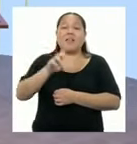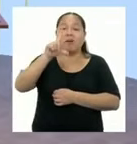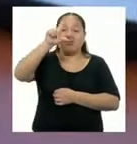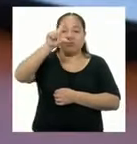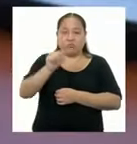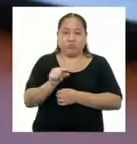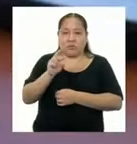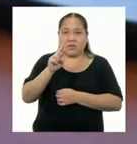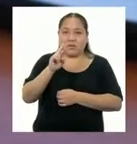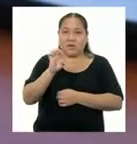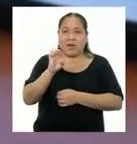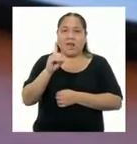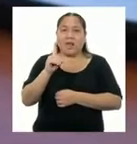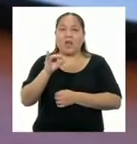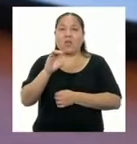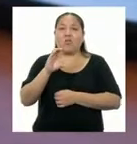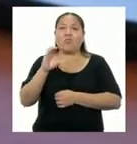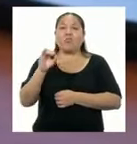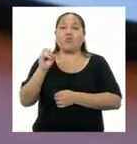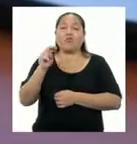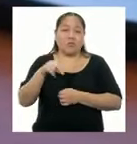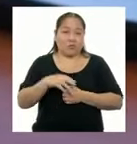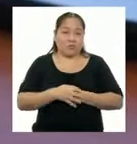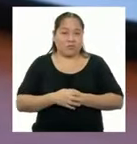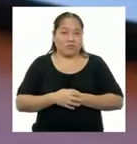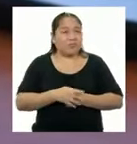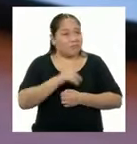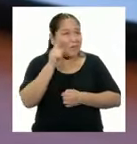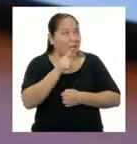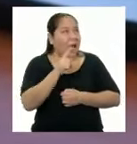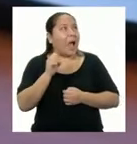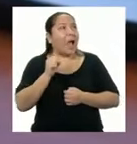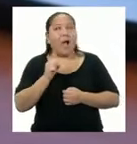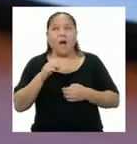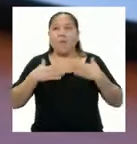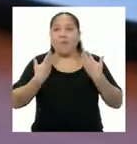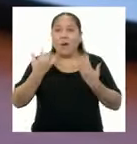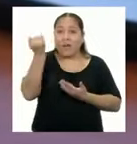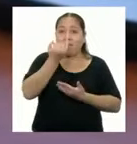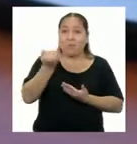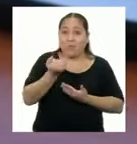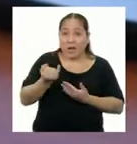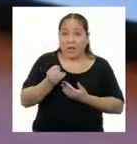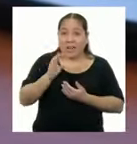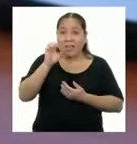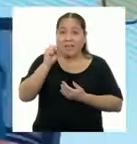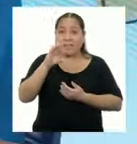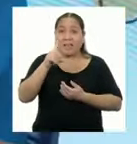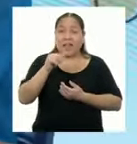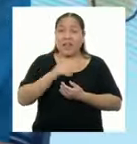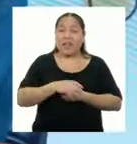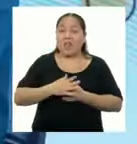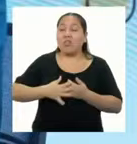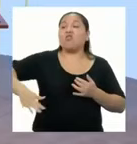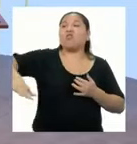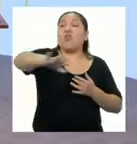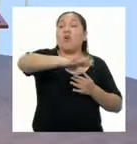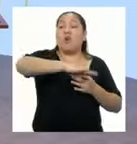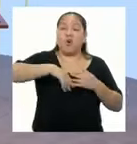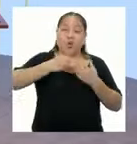reducción. ¡Uy! Y así pueden dibujar a escala todos los muebles del espacio.